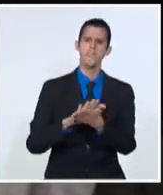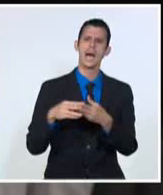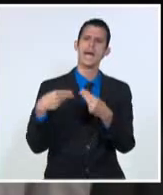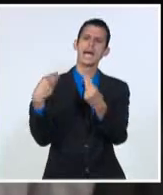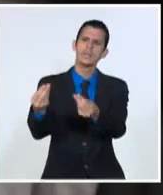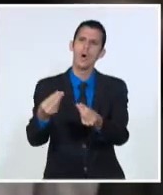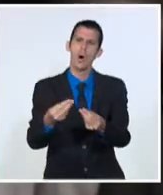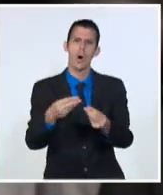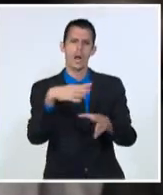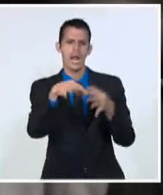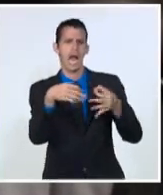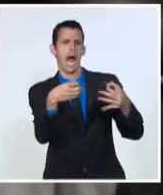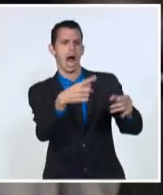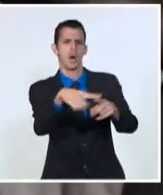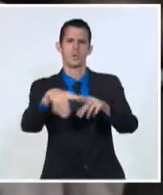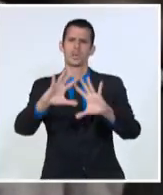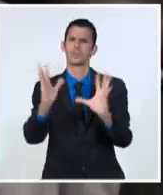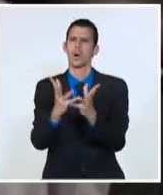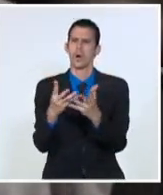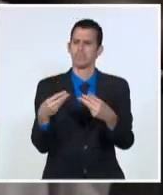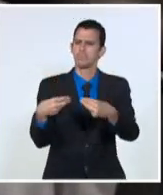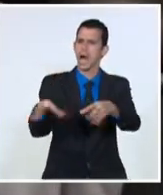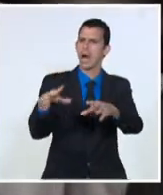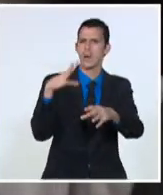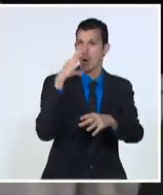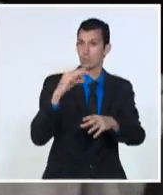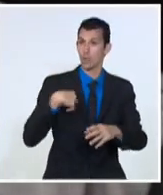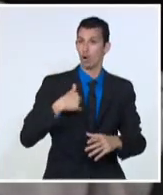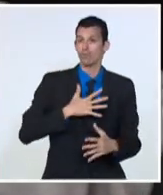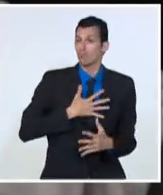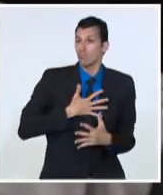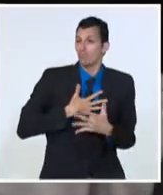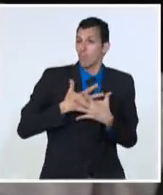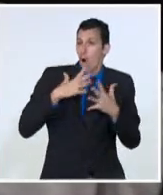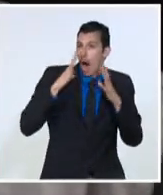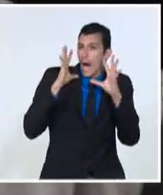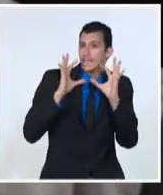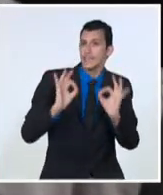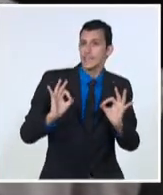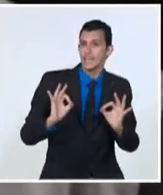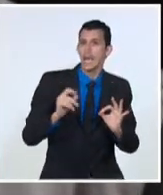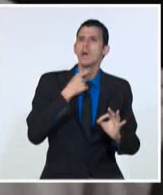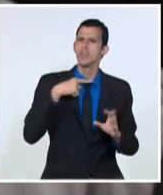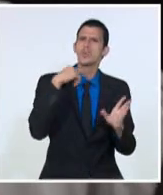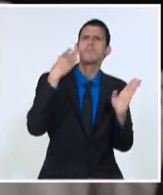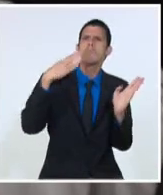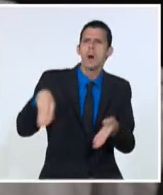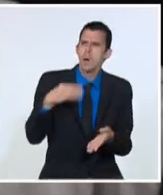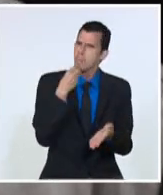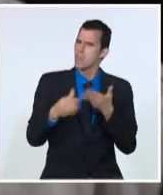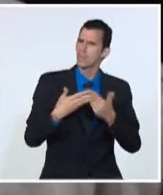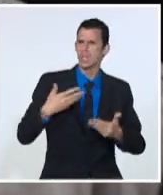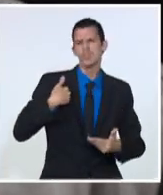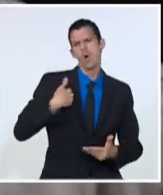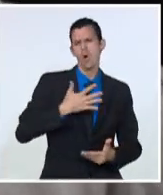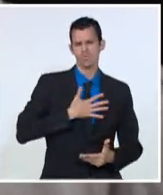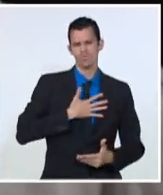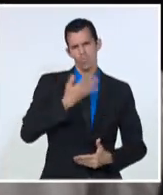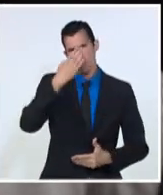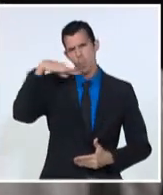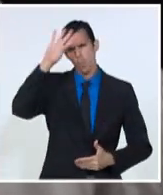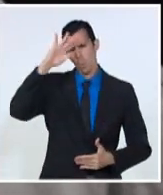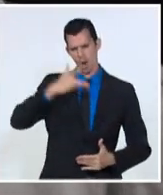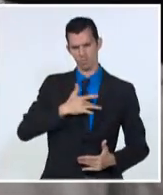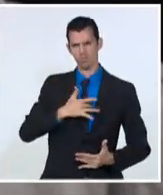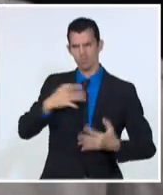a donde quiera que vaya hasta después de la muerte seguiré siendo cubano y eso que